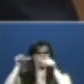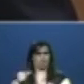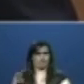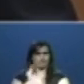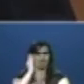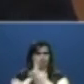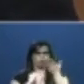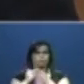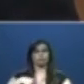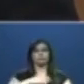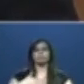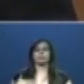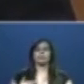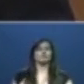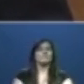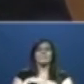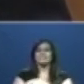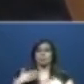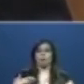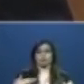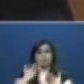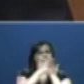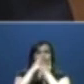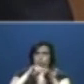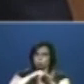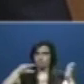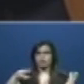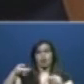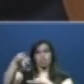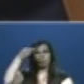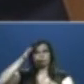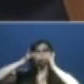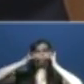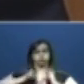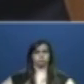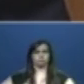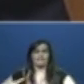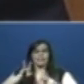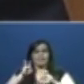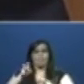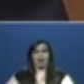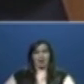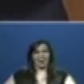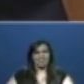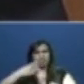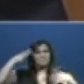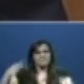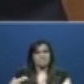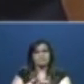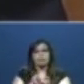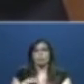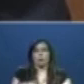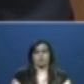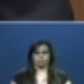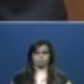queremos desde luego basar en estudios técnicos y en datos objetivos sobre el coste real de los